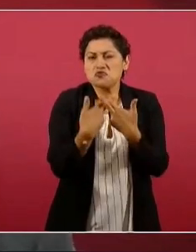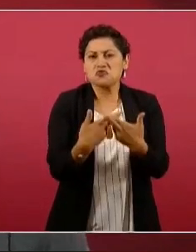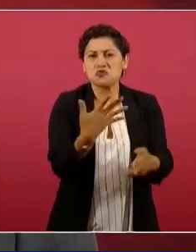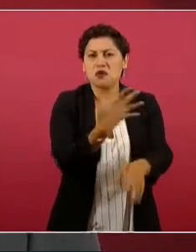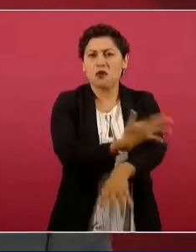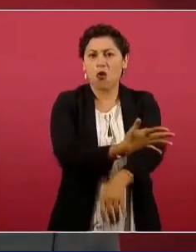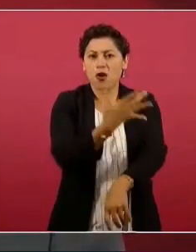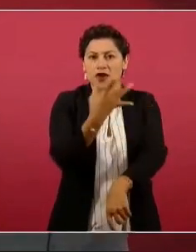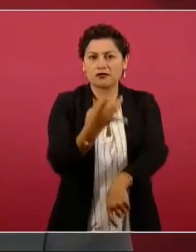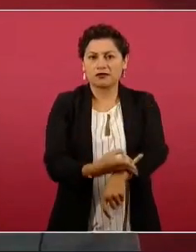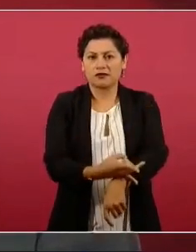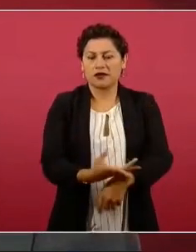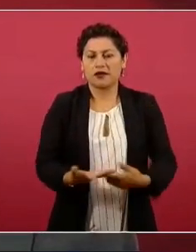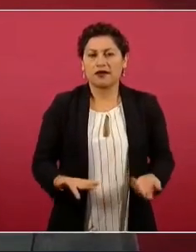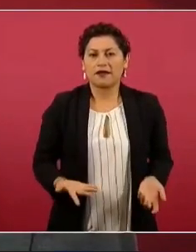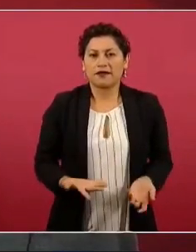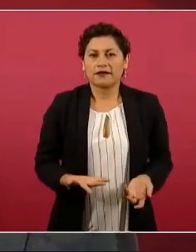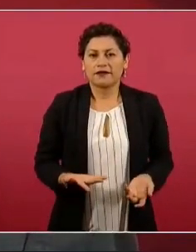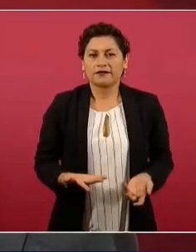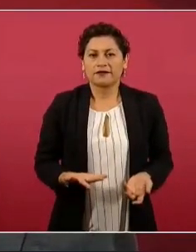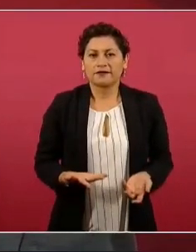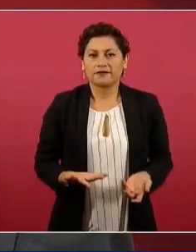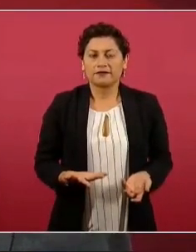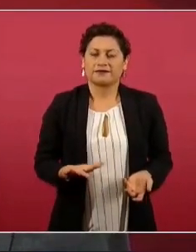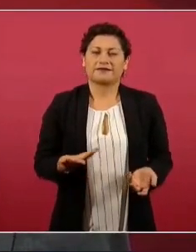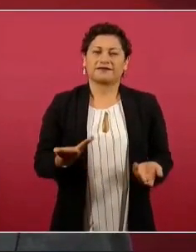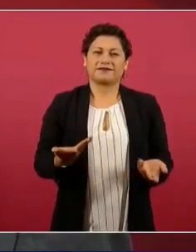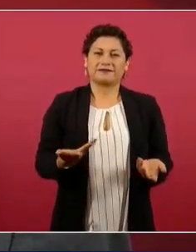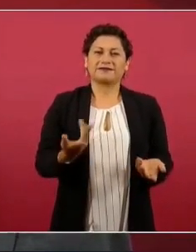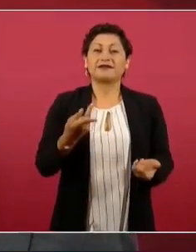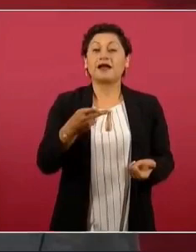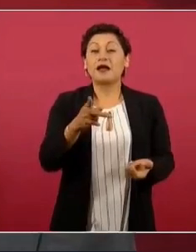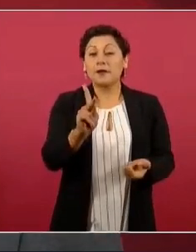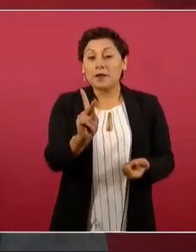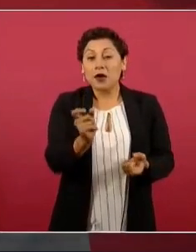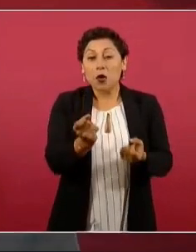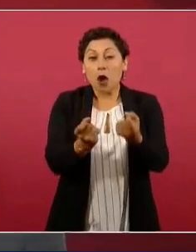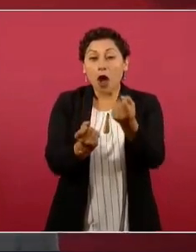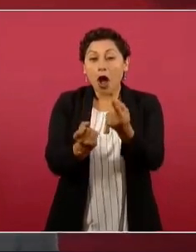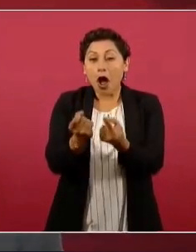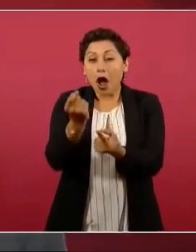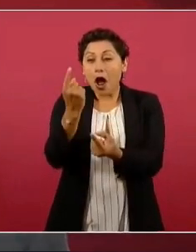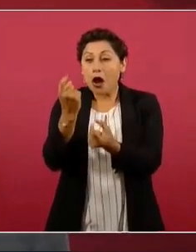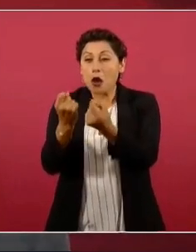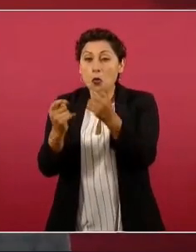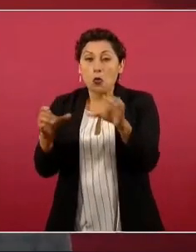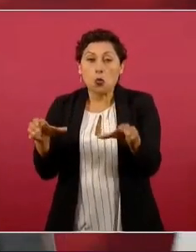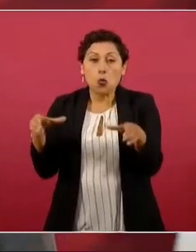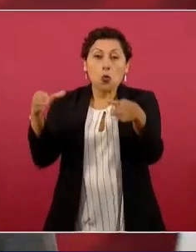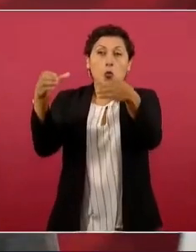y por la ambición de las minorías